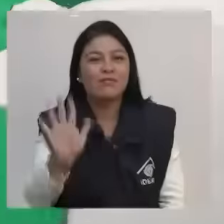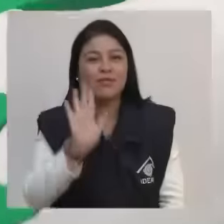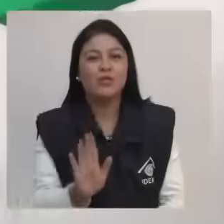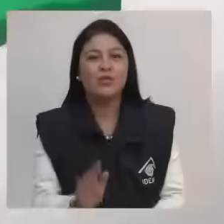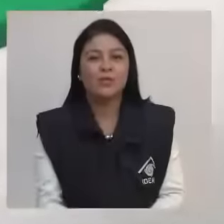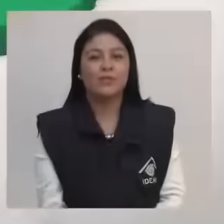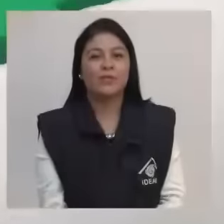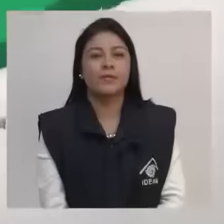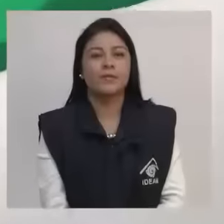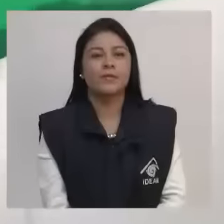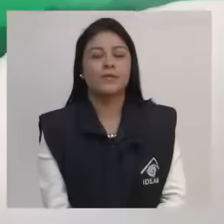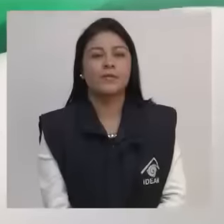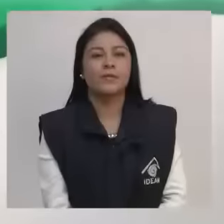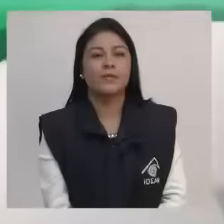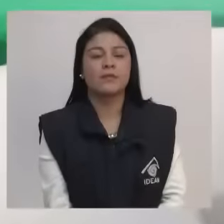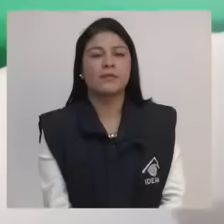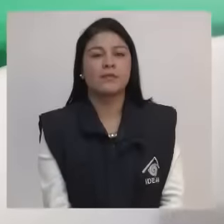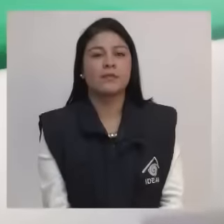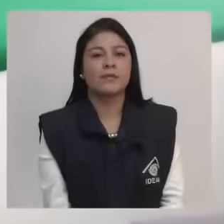Música